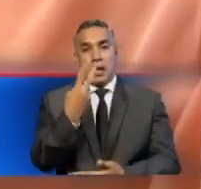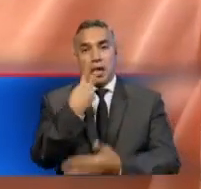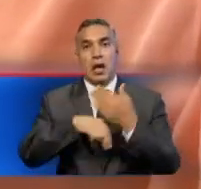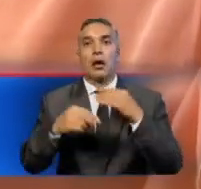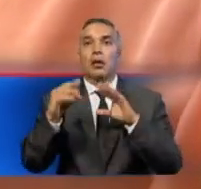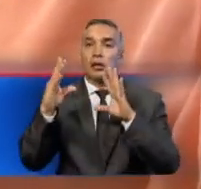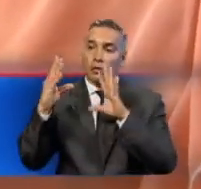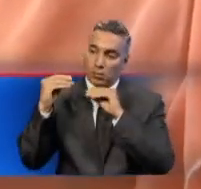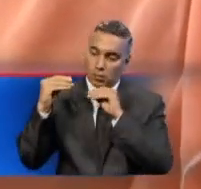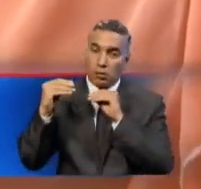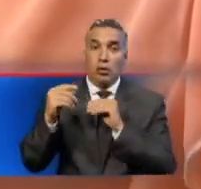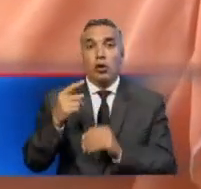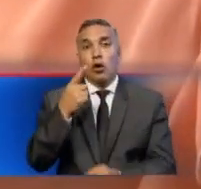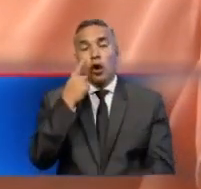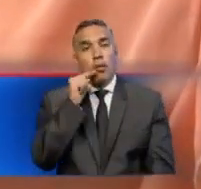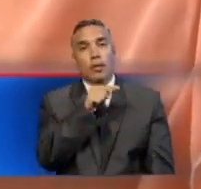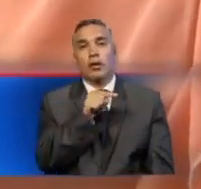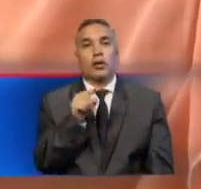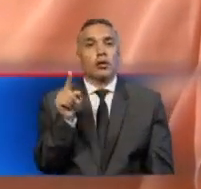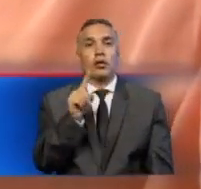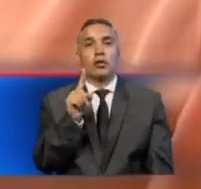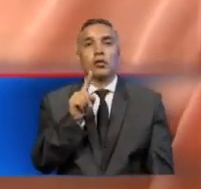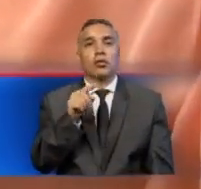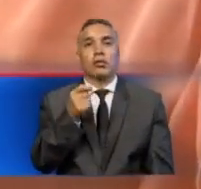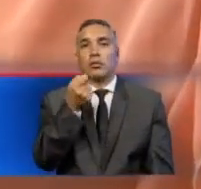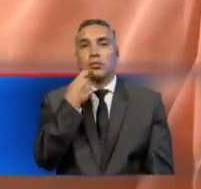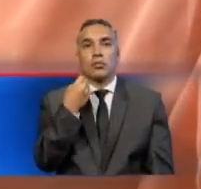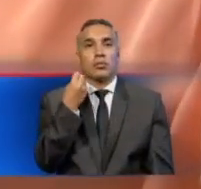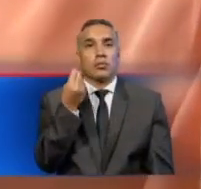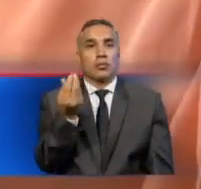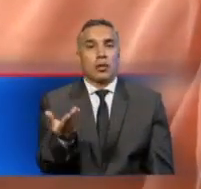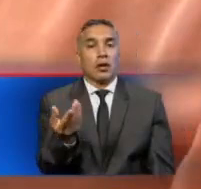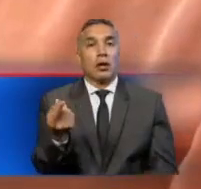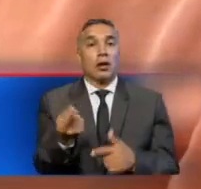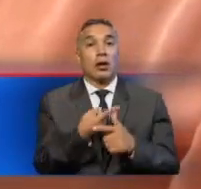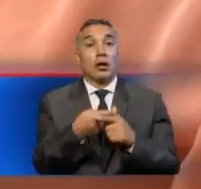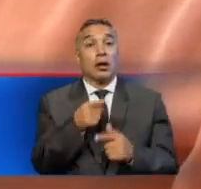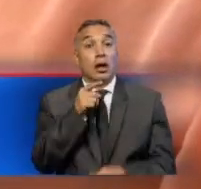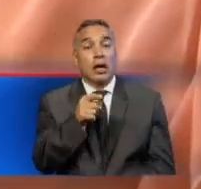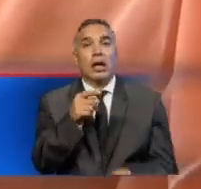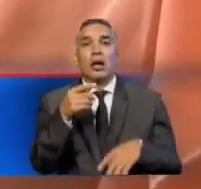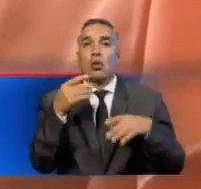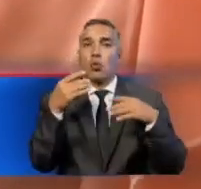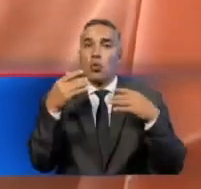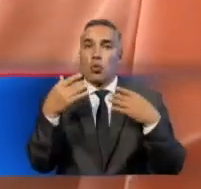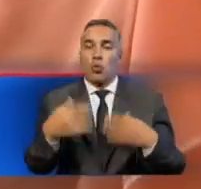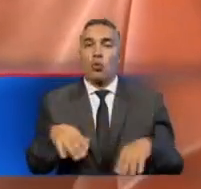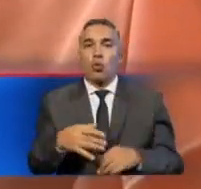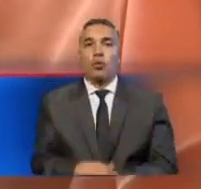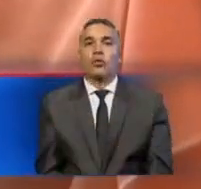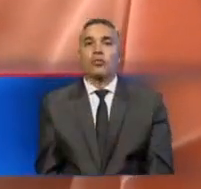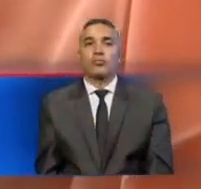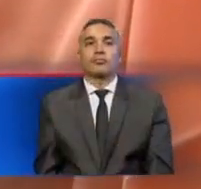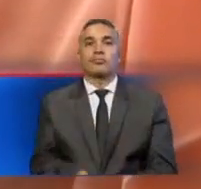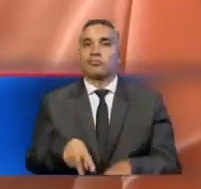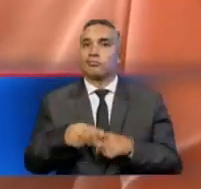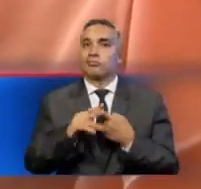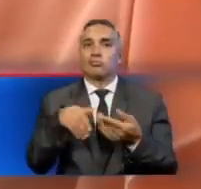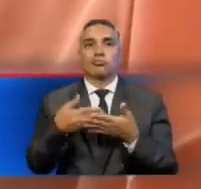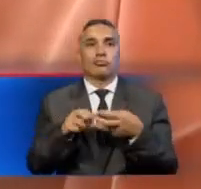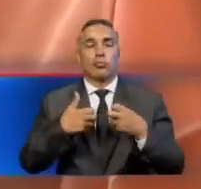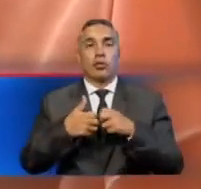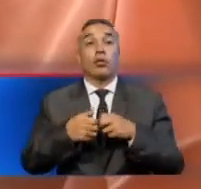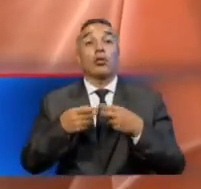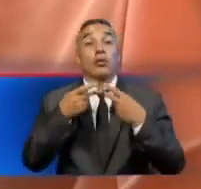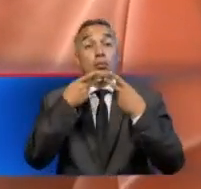porque este señor no le llevó su pastilla. Entonces ahí fue donde se destapó todo esto.